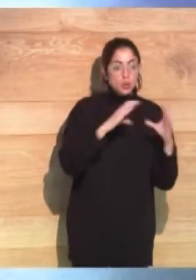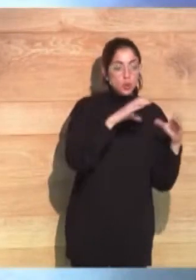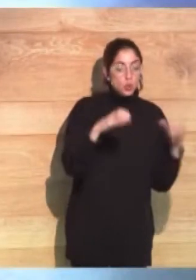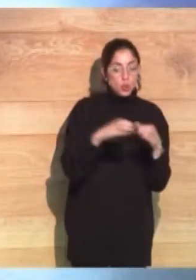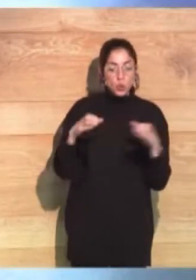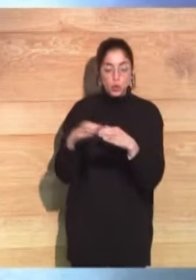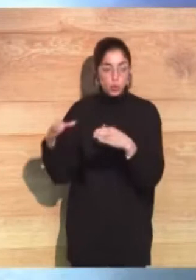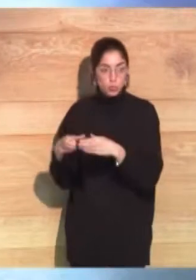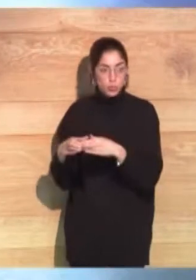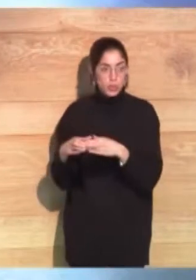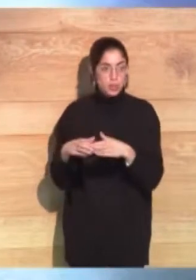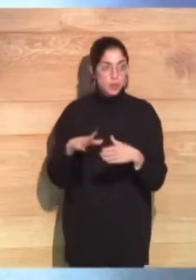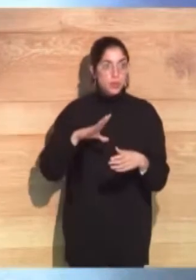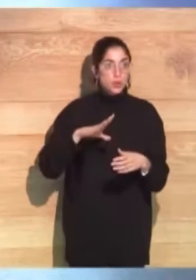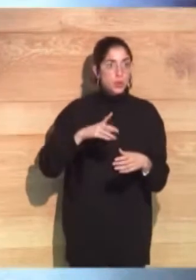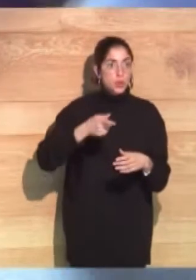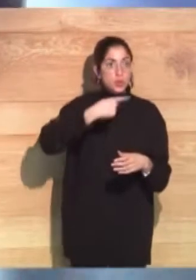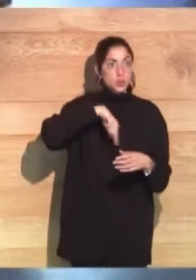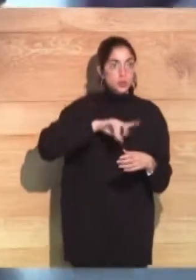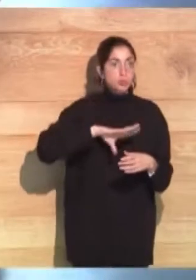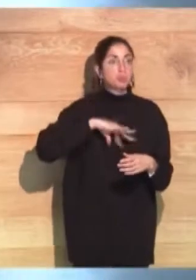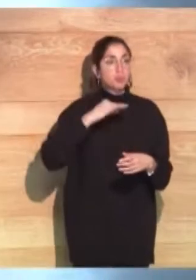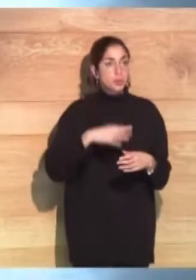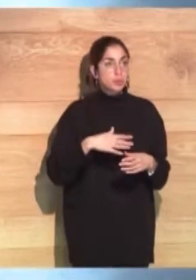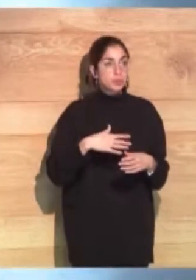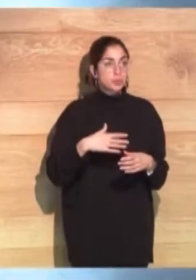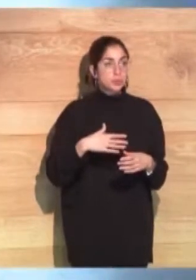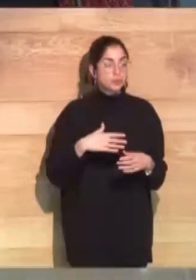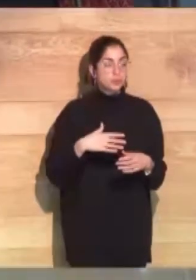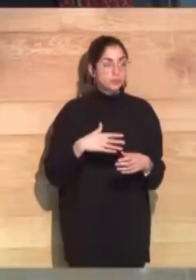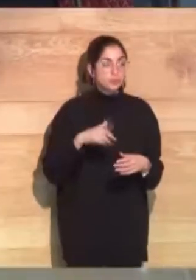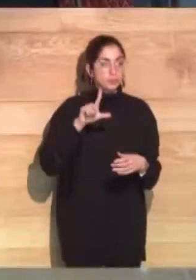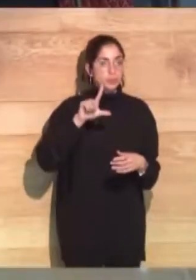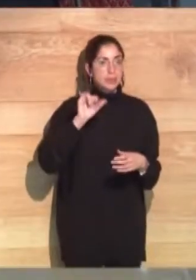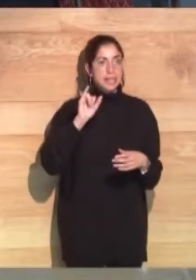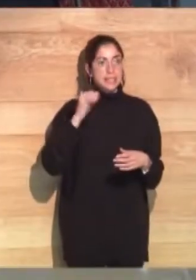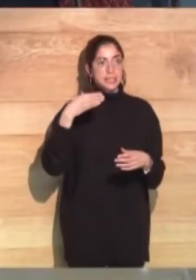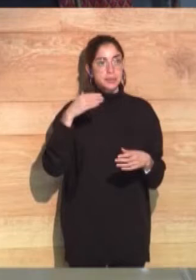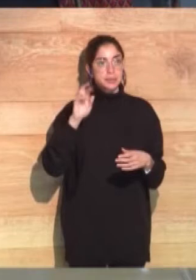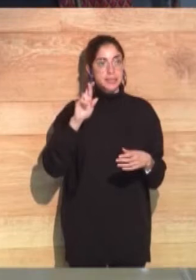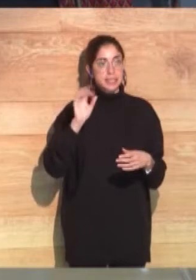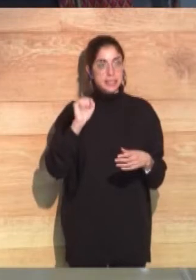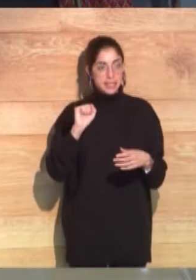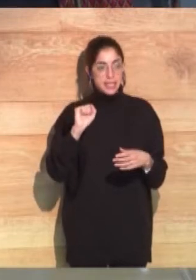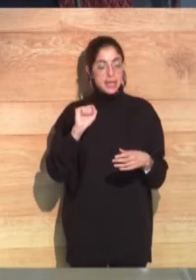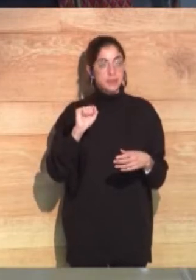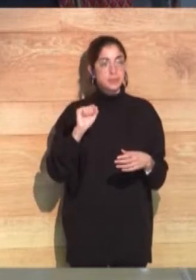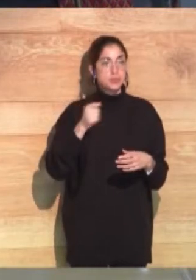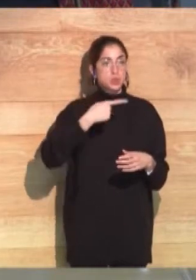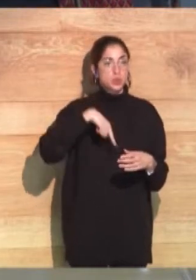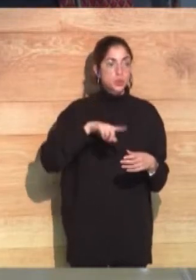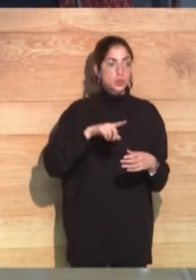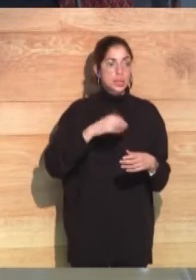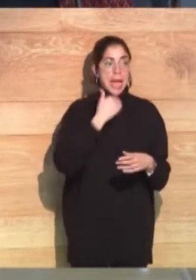por una parte, en el caso de Liberia, pasar de un enfoque un tanto militarizado a